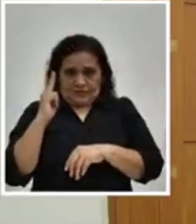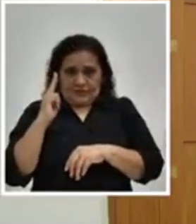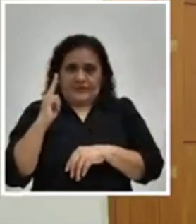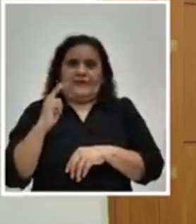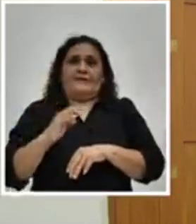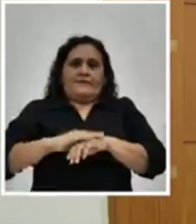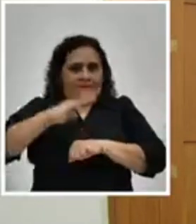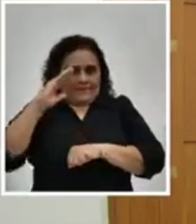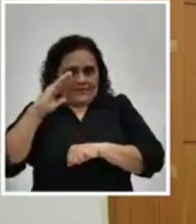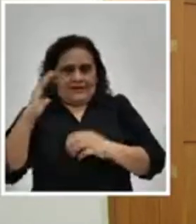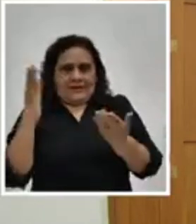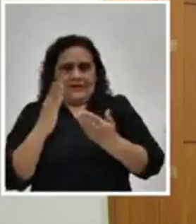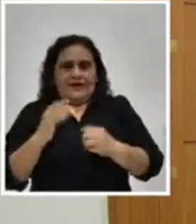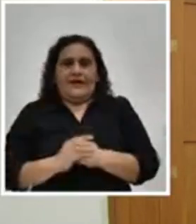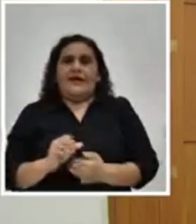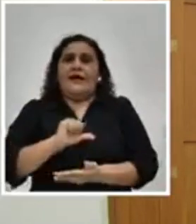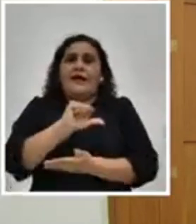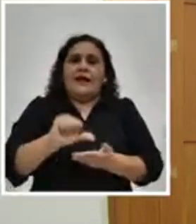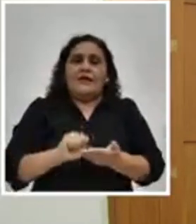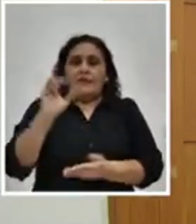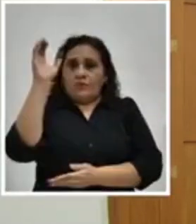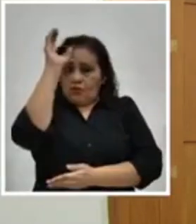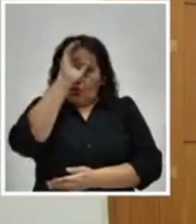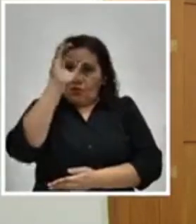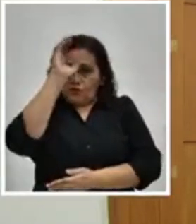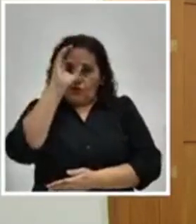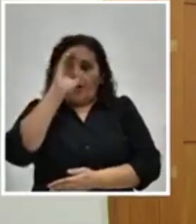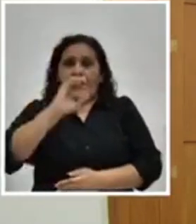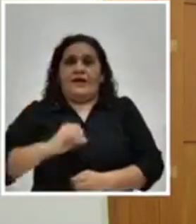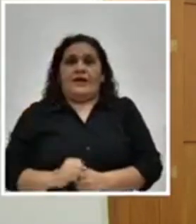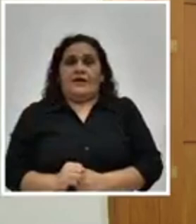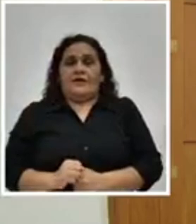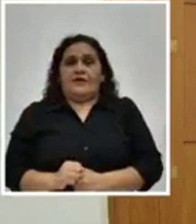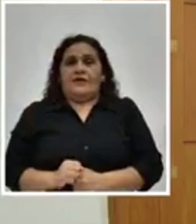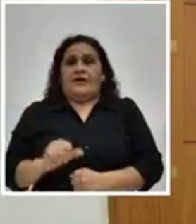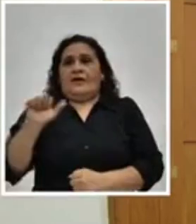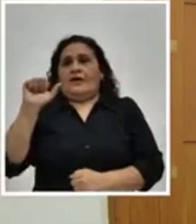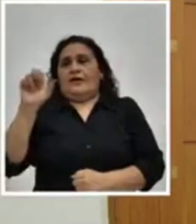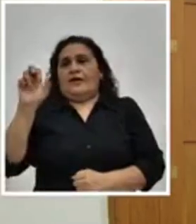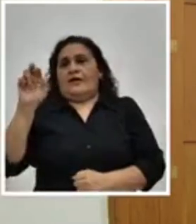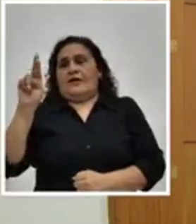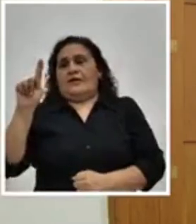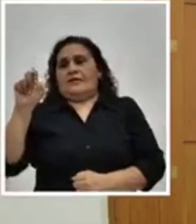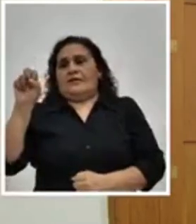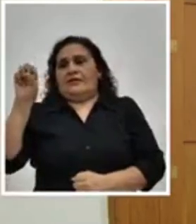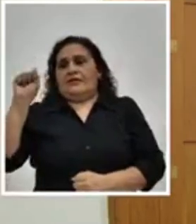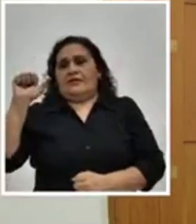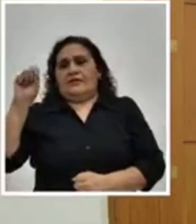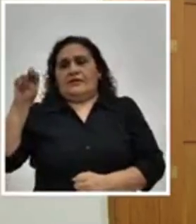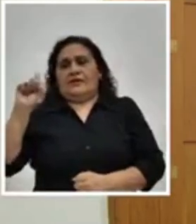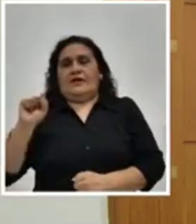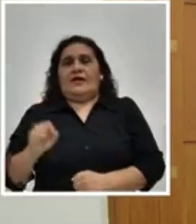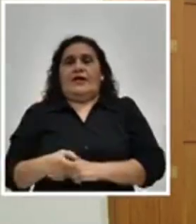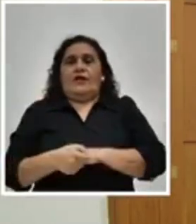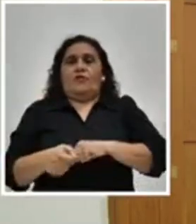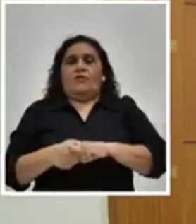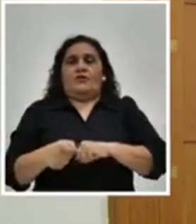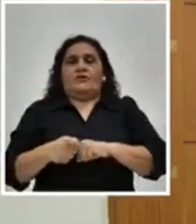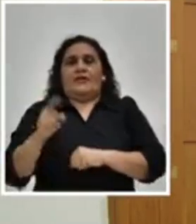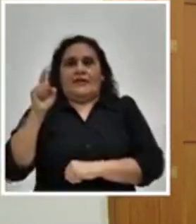desarrollaron en el Centro Cultural y Recreativo Artesanal Nacucpech en la comisaría de Chicxulub